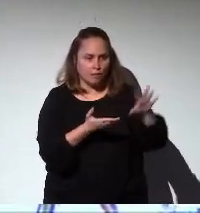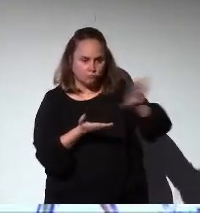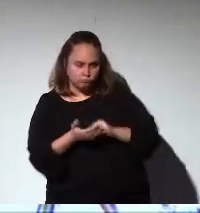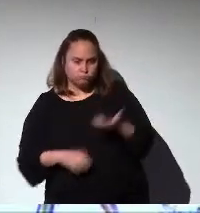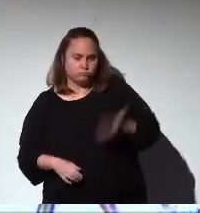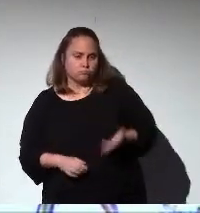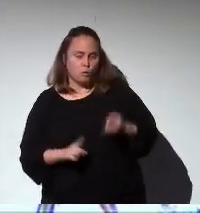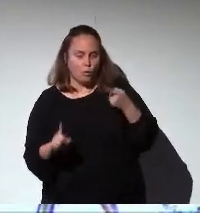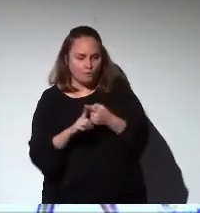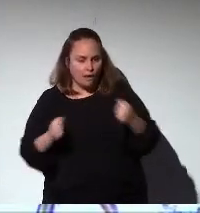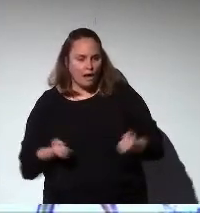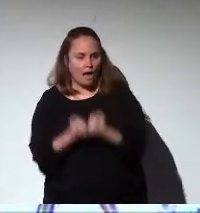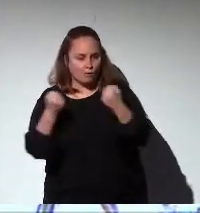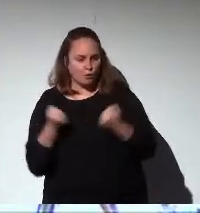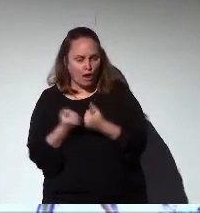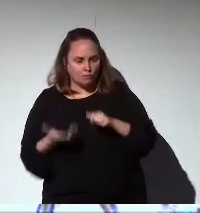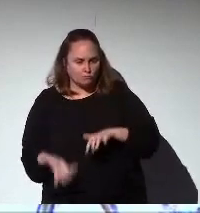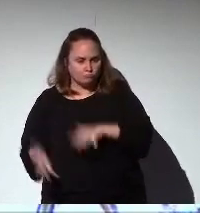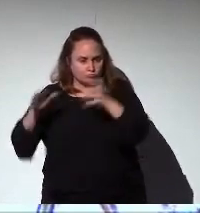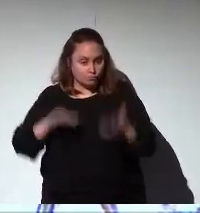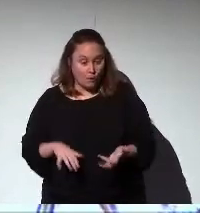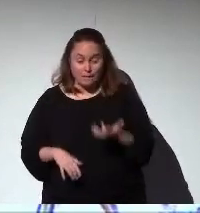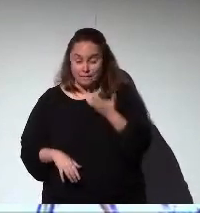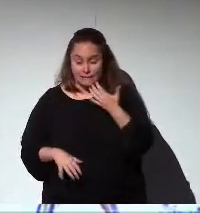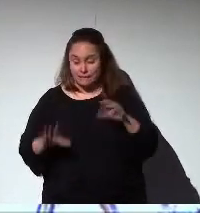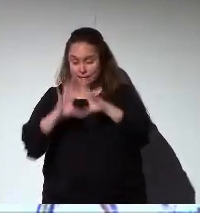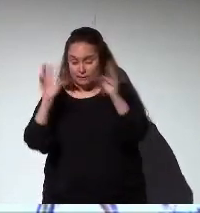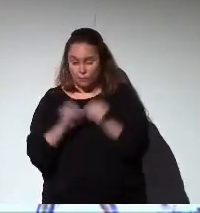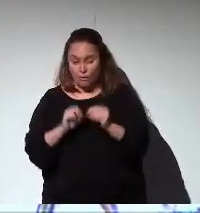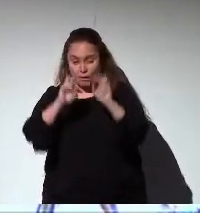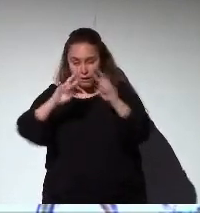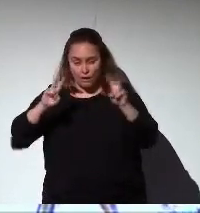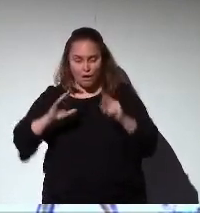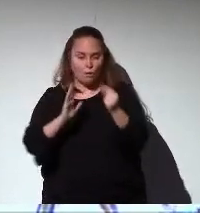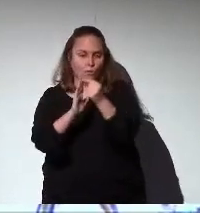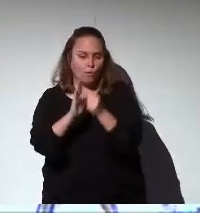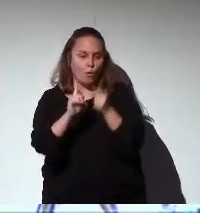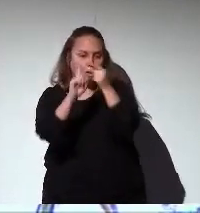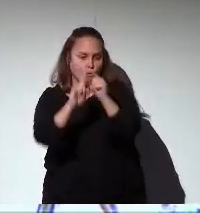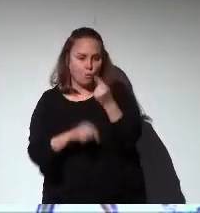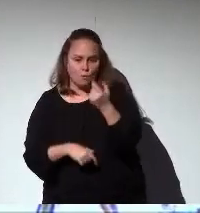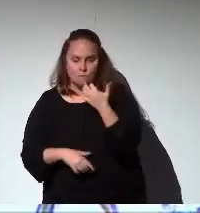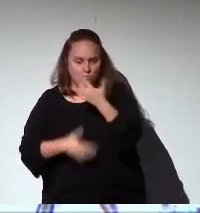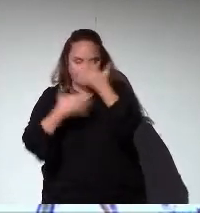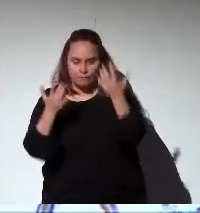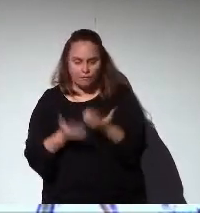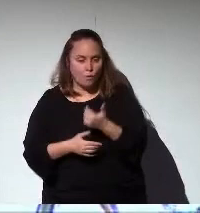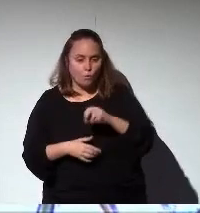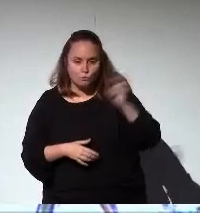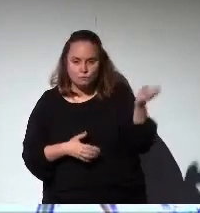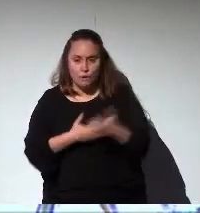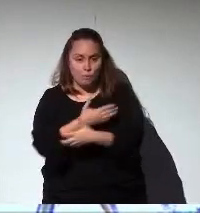de nuestras acciones. En definitiva, si analizamos todos y cada uno de ellos, desde lo relacionado con el fin de la pobreza,